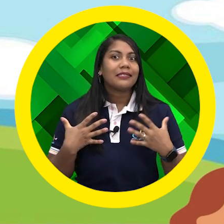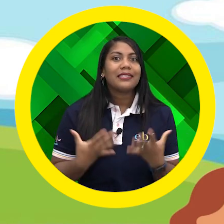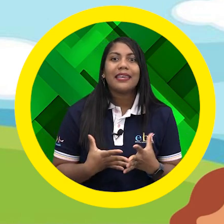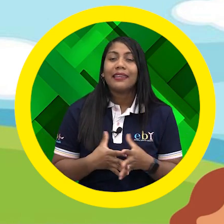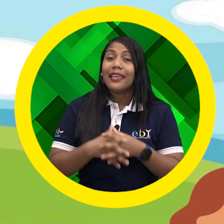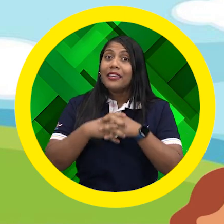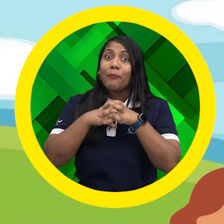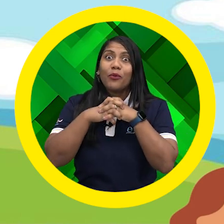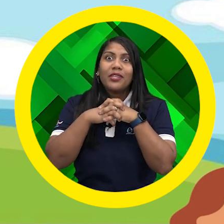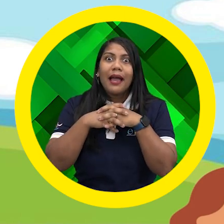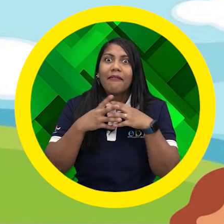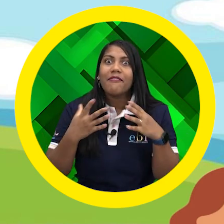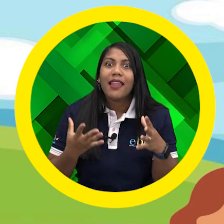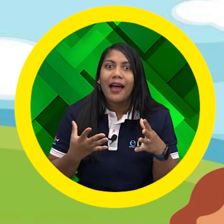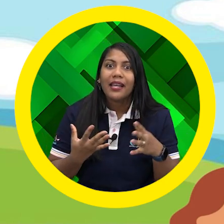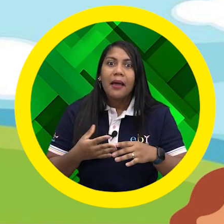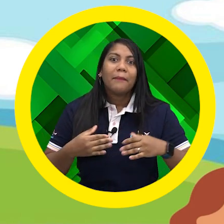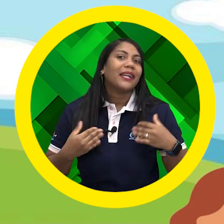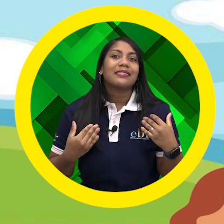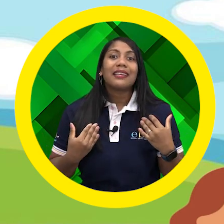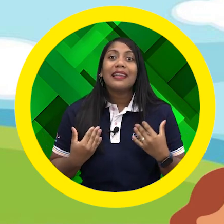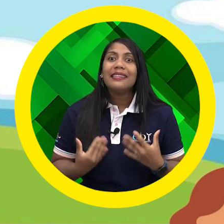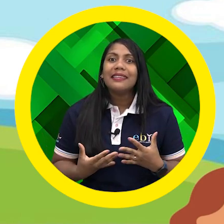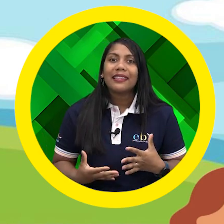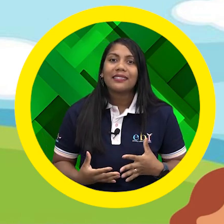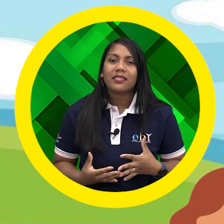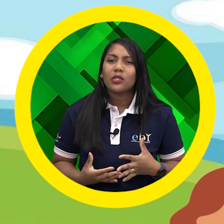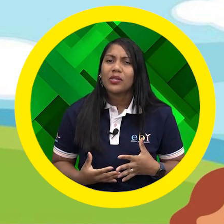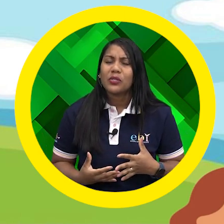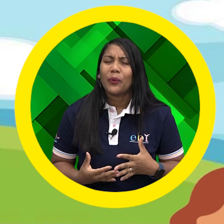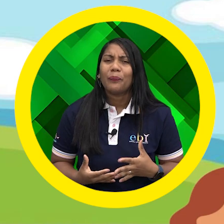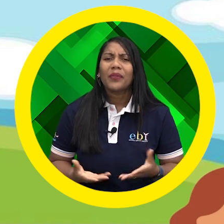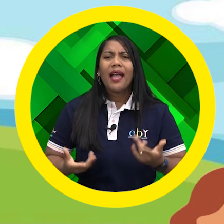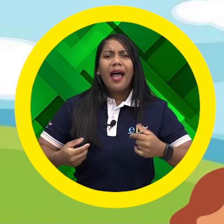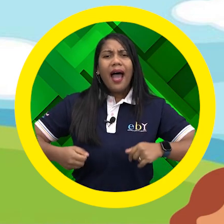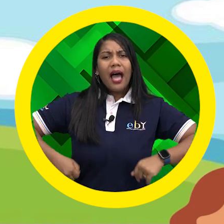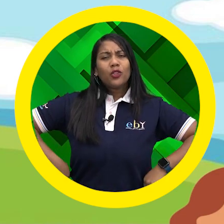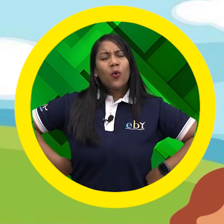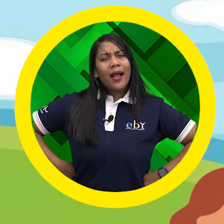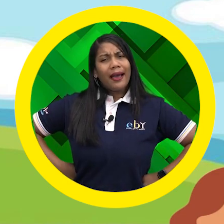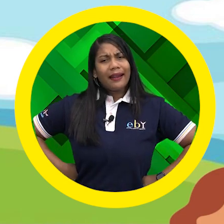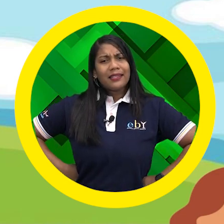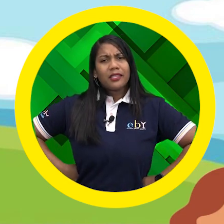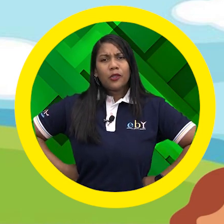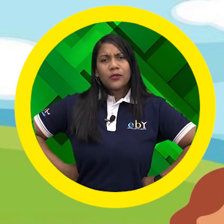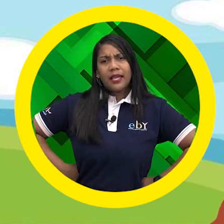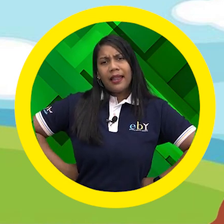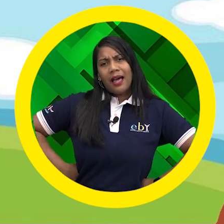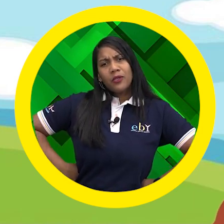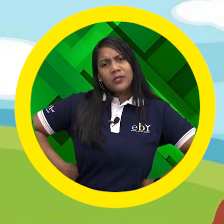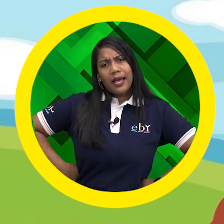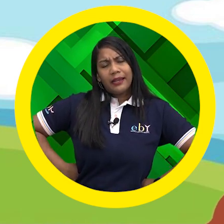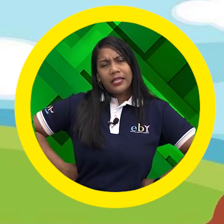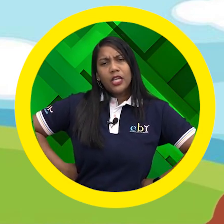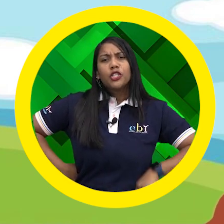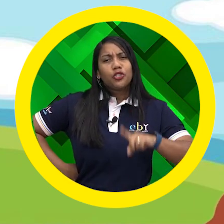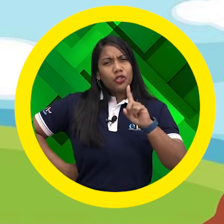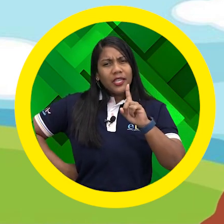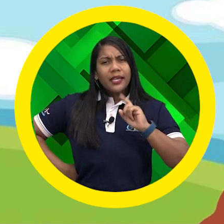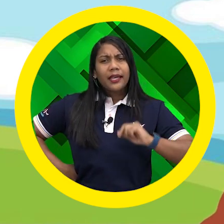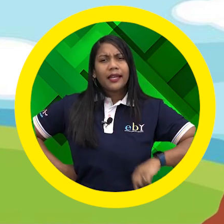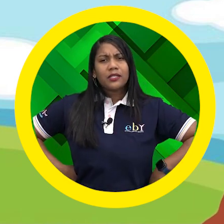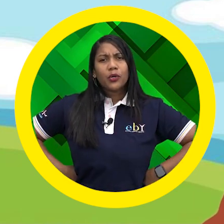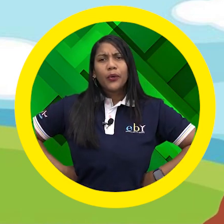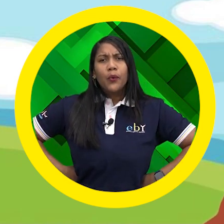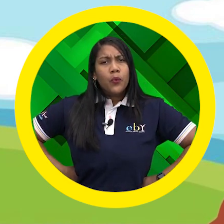podría hacer que ella podría hablar para salir de esa situación tú agarraste dos helados Ani